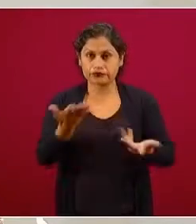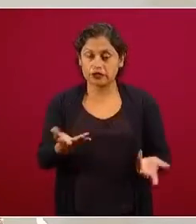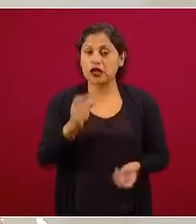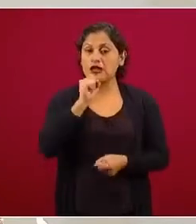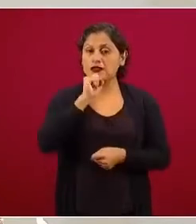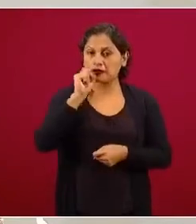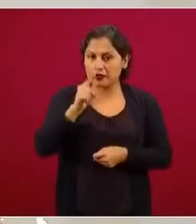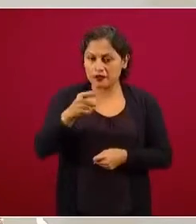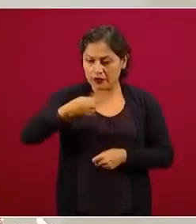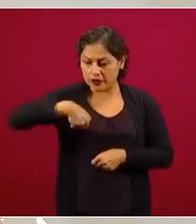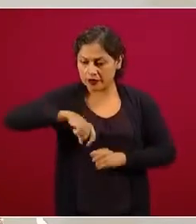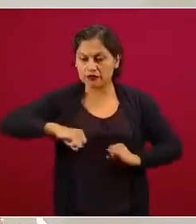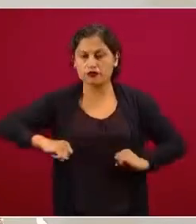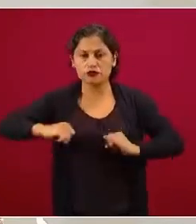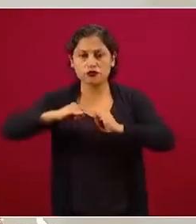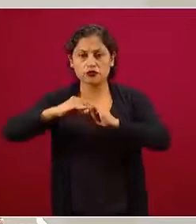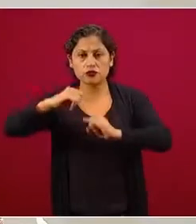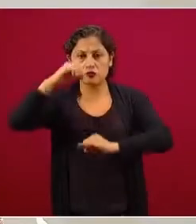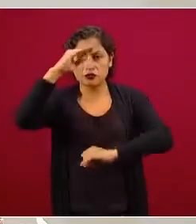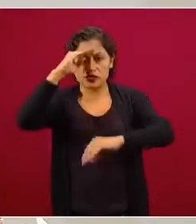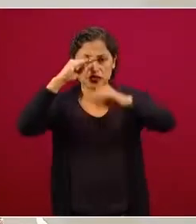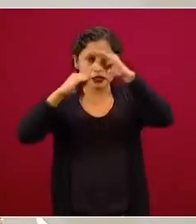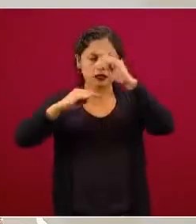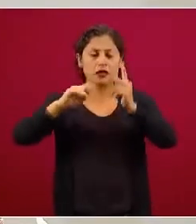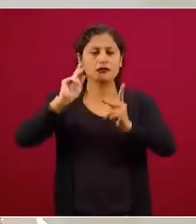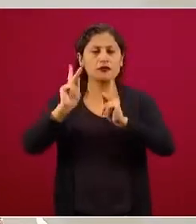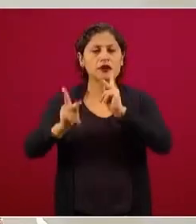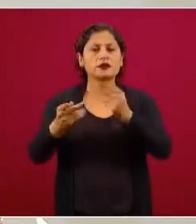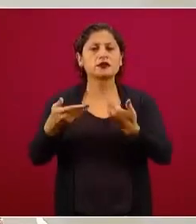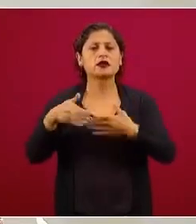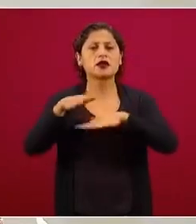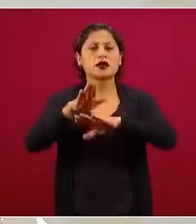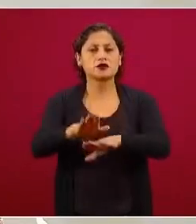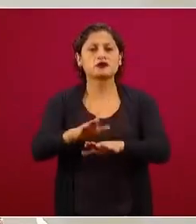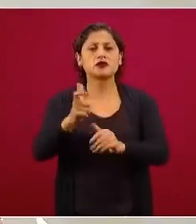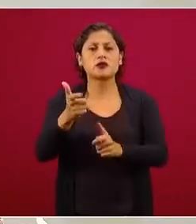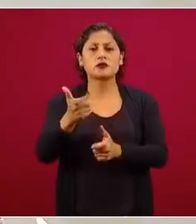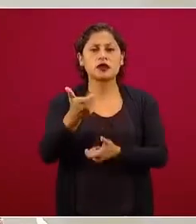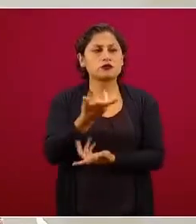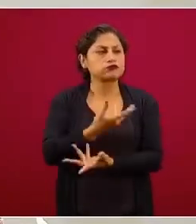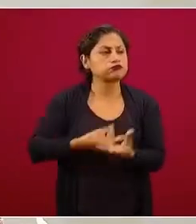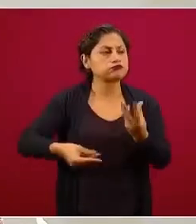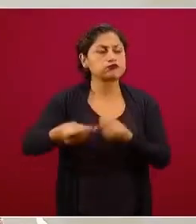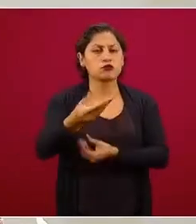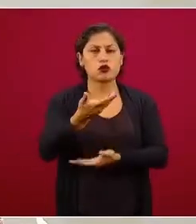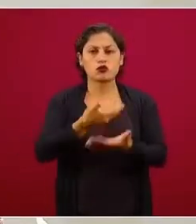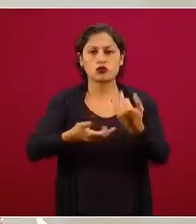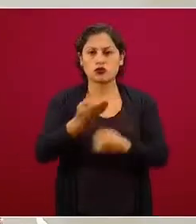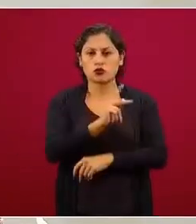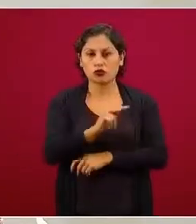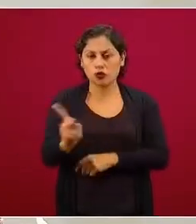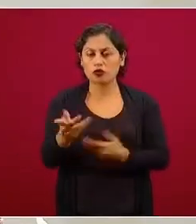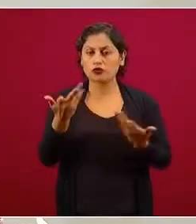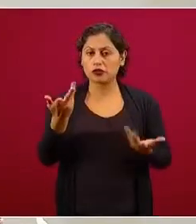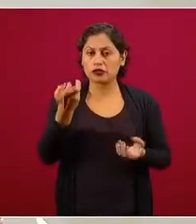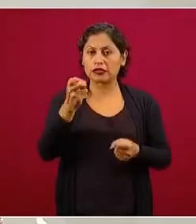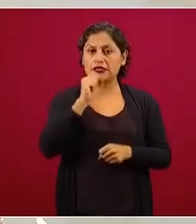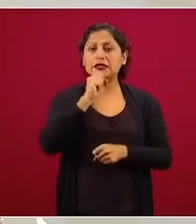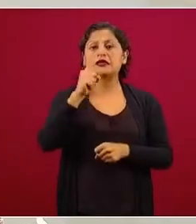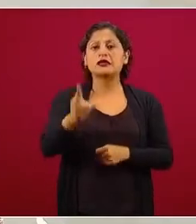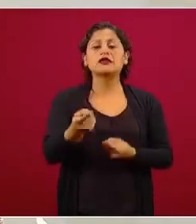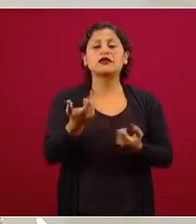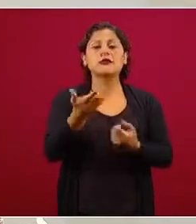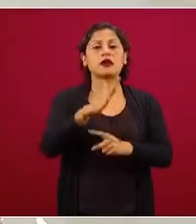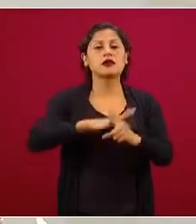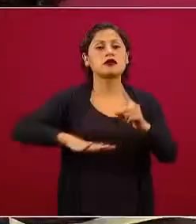discusión acerca de la distribución equitativa de la riqueza. Lograr el fortalecimiento social para generar